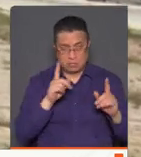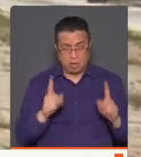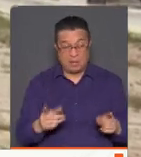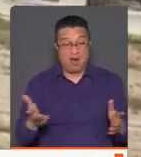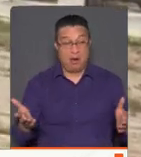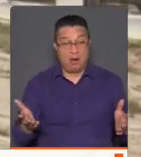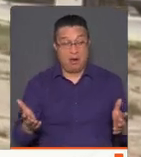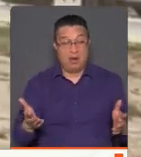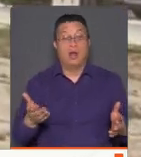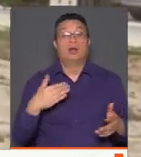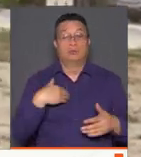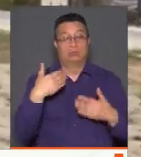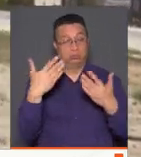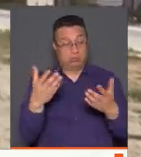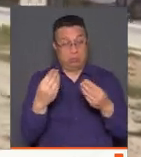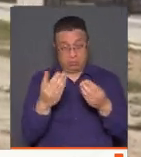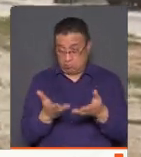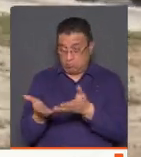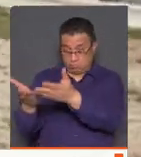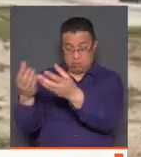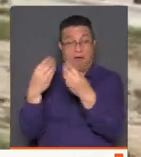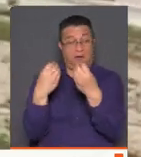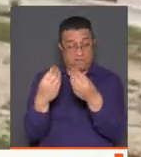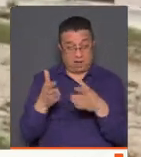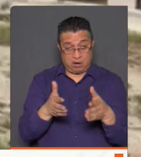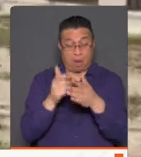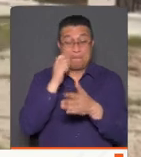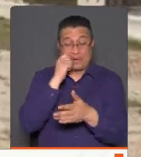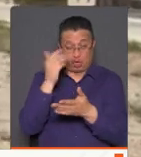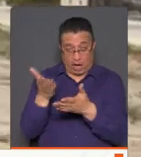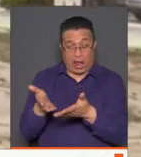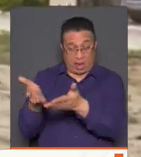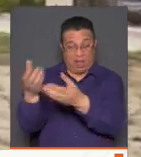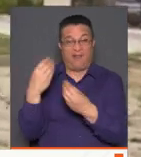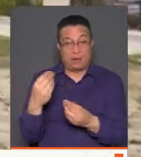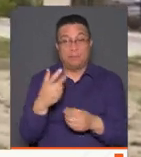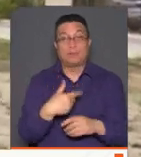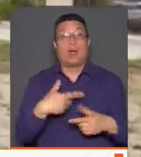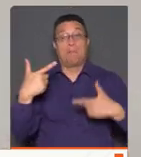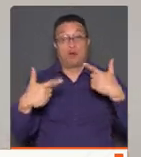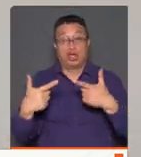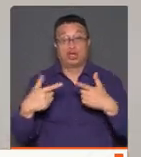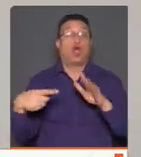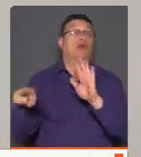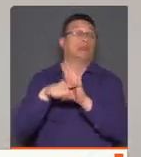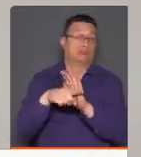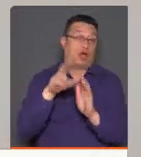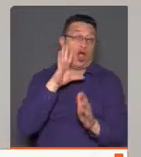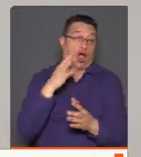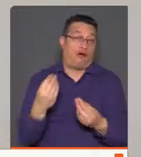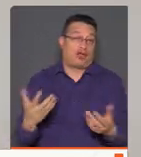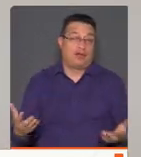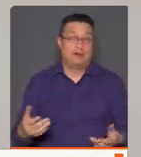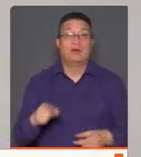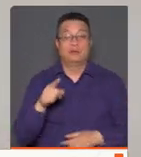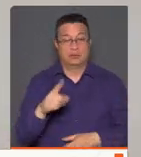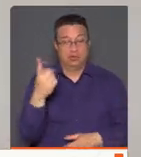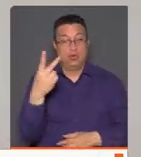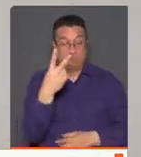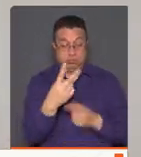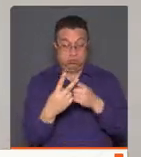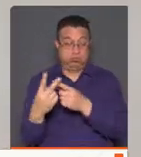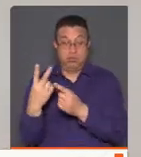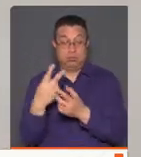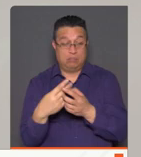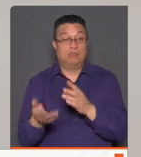sino desearles que les vaya muy bien en lo personal y muy mal en lo político, obviamente. Una parte de nuestra alma se nos está yendo, y se nos está